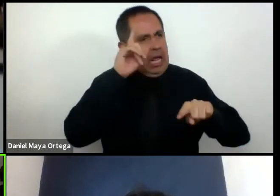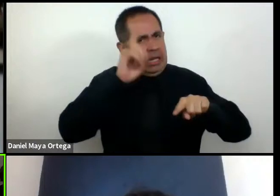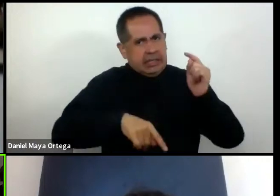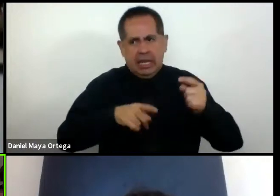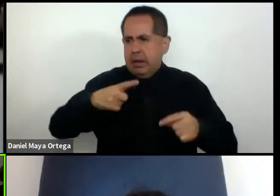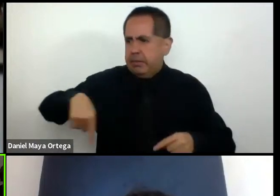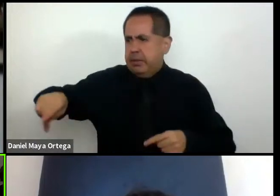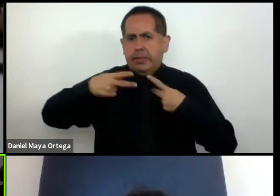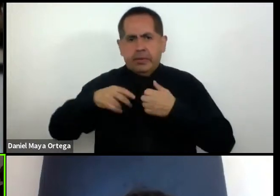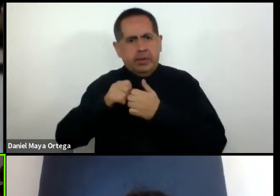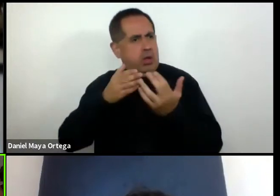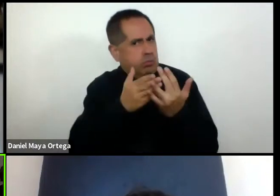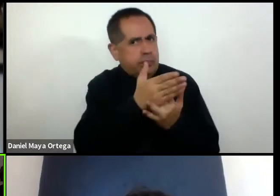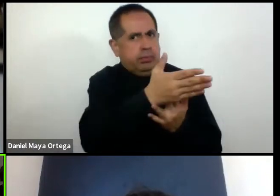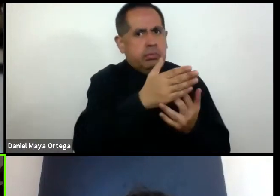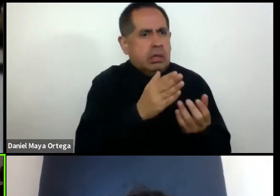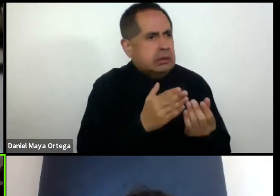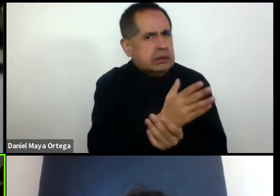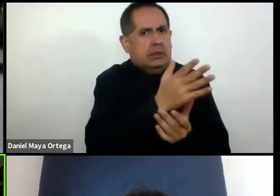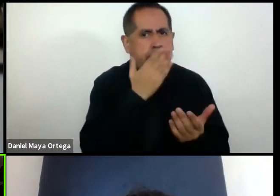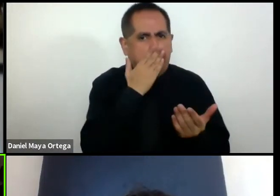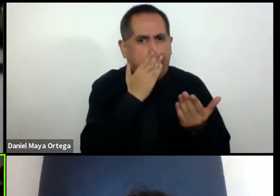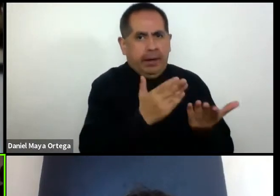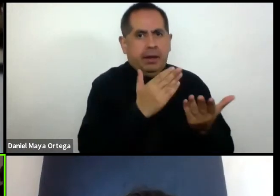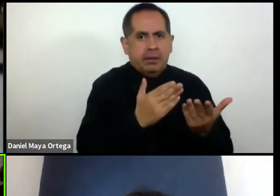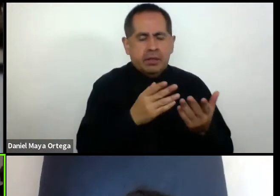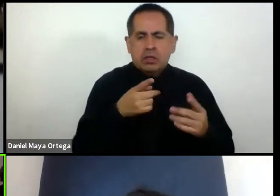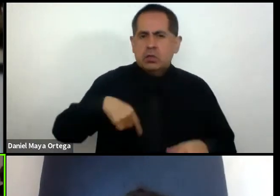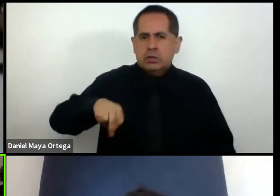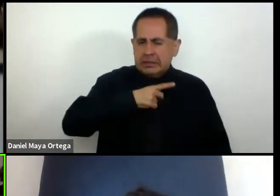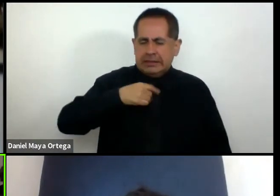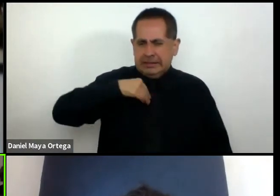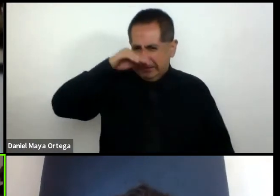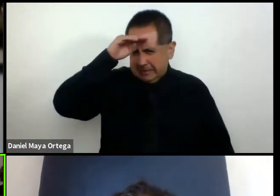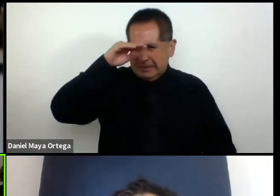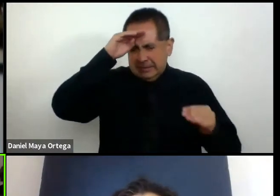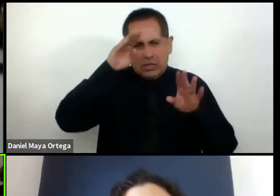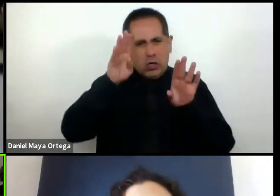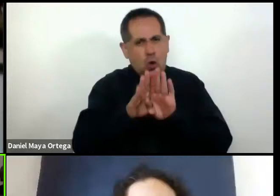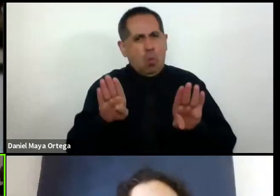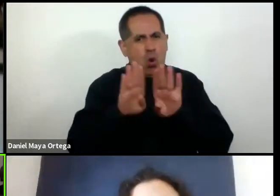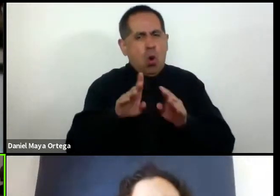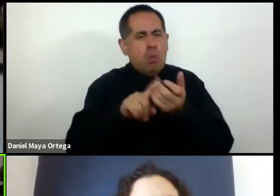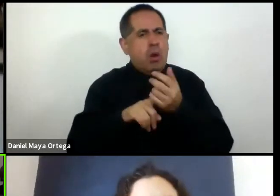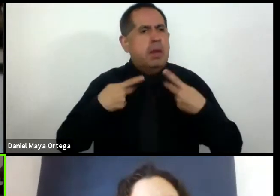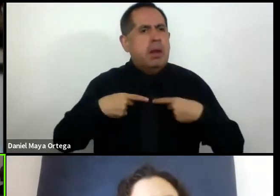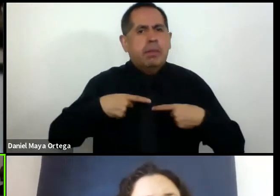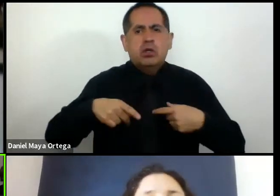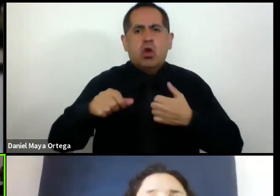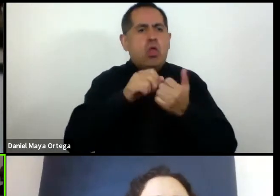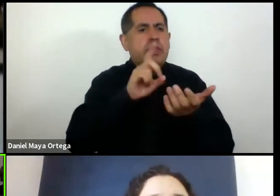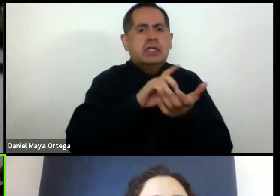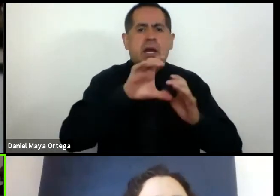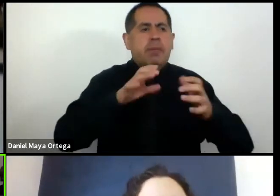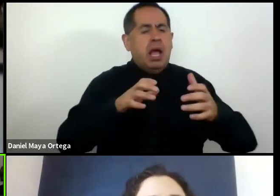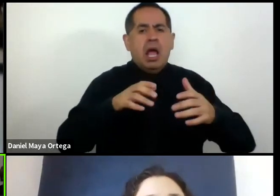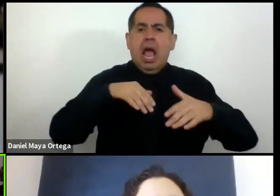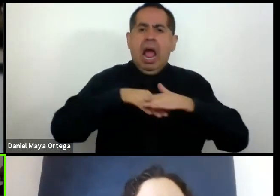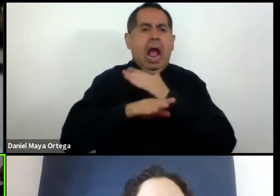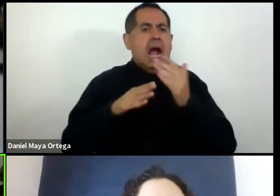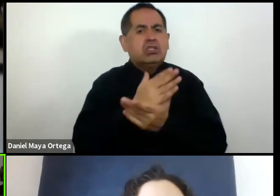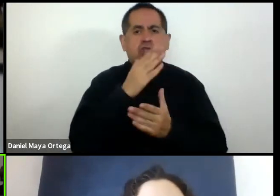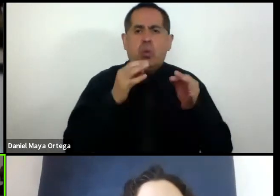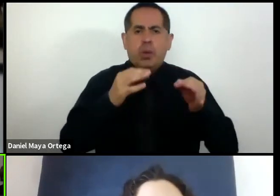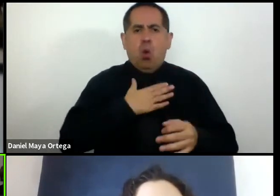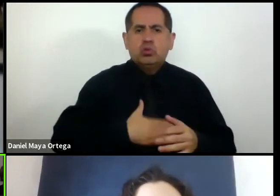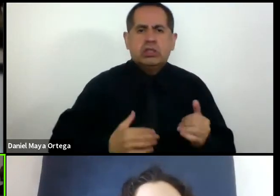que estar cuestionando todo el tiempo para que verdaderamente las personas con discapacidad tengan un acceso equitativo a la